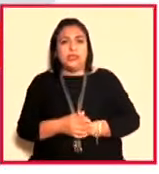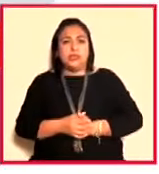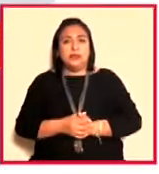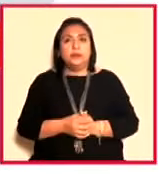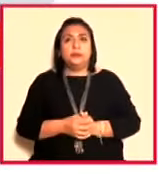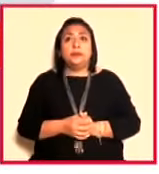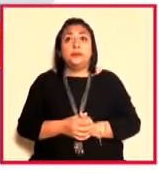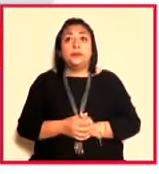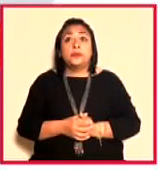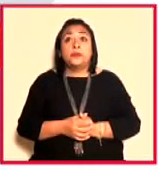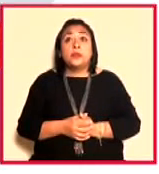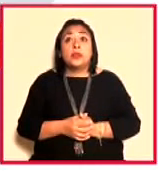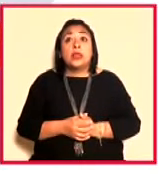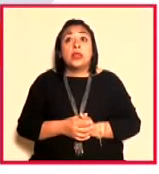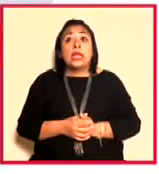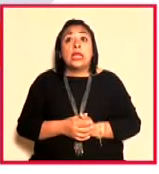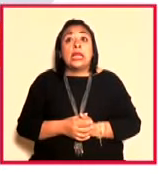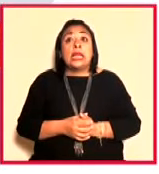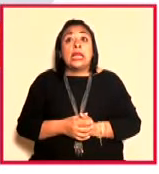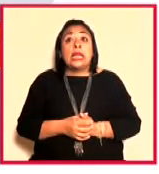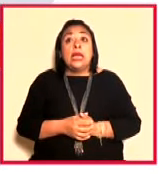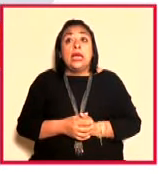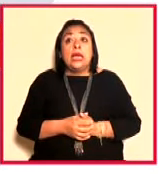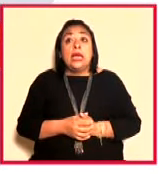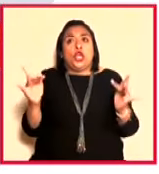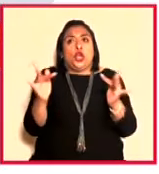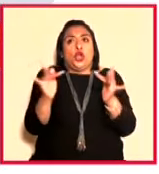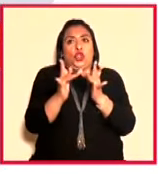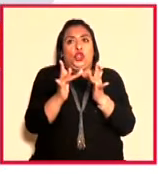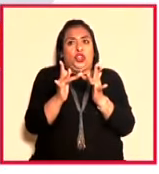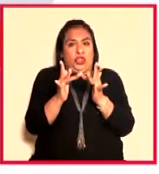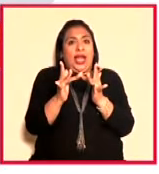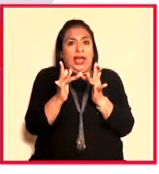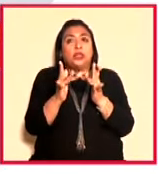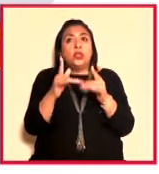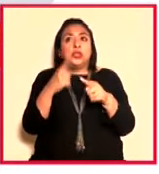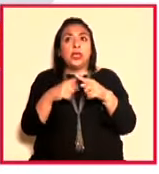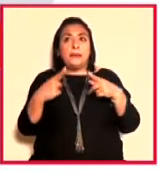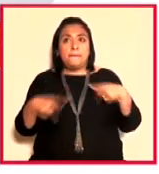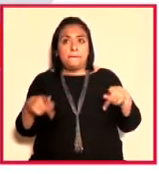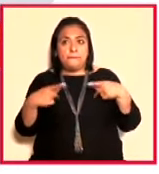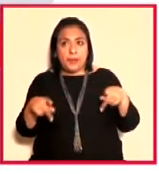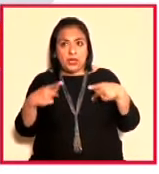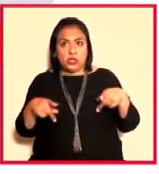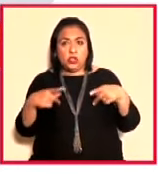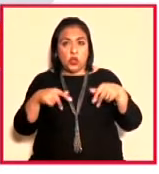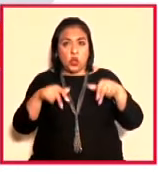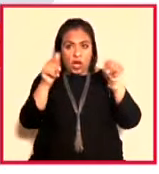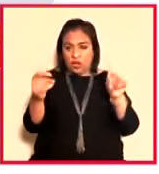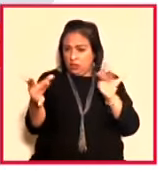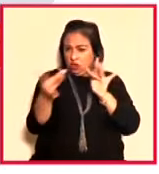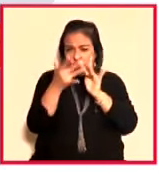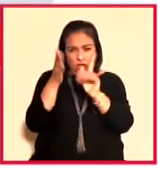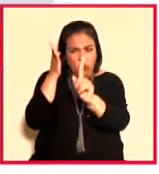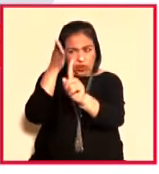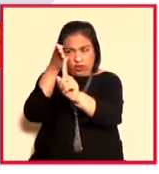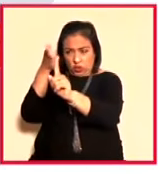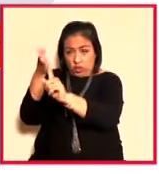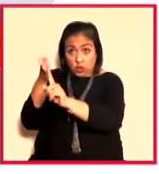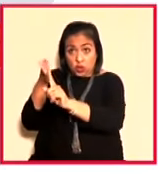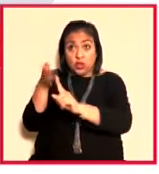Bada es el contacto directo entre el público y el artista, ¿no? Es un